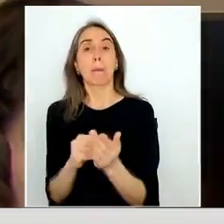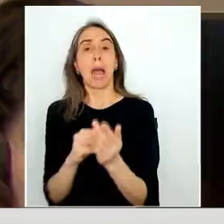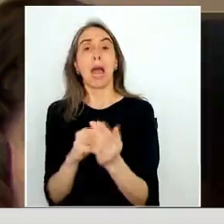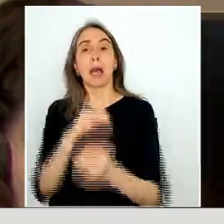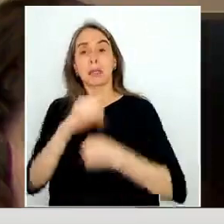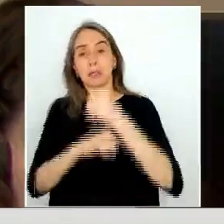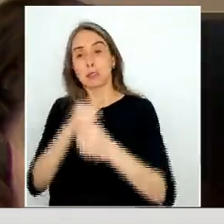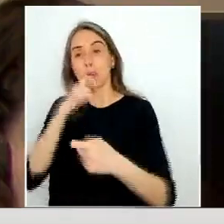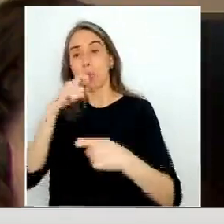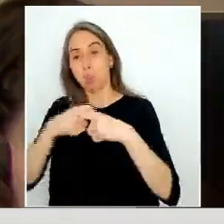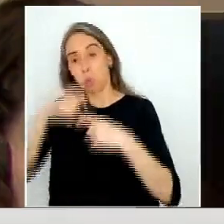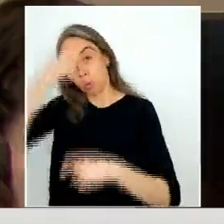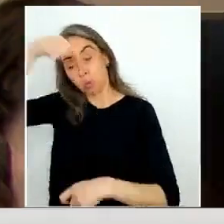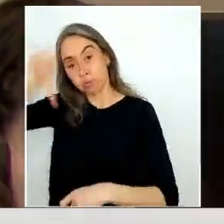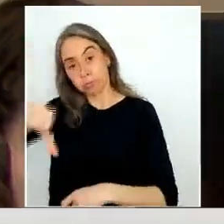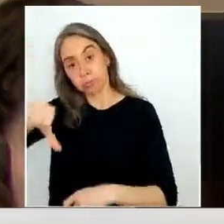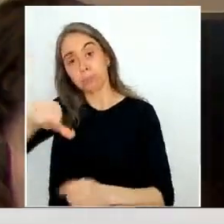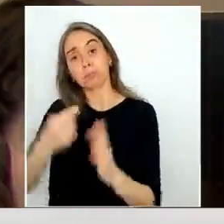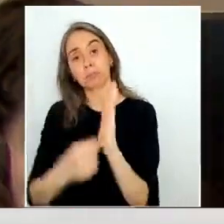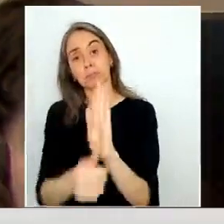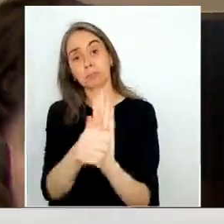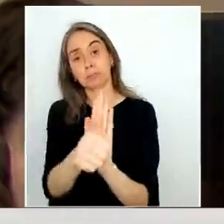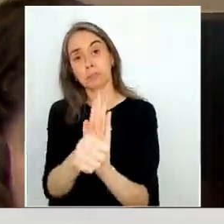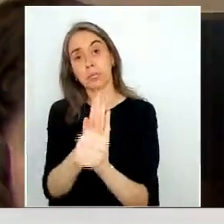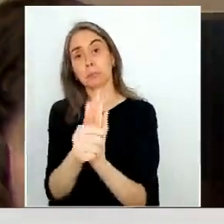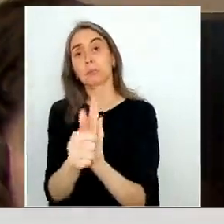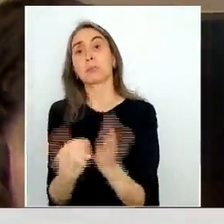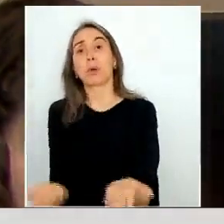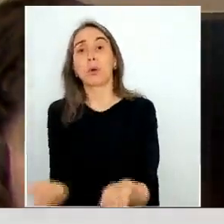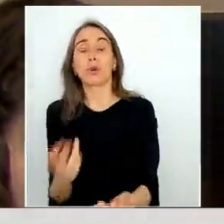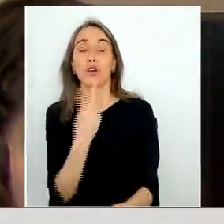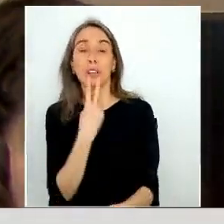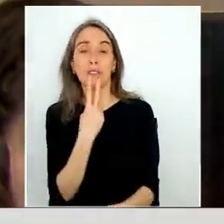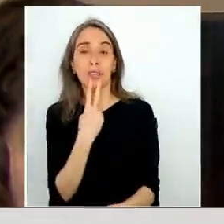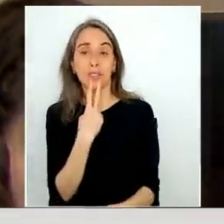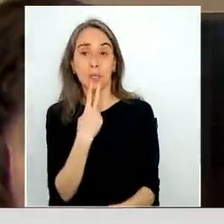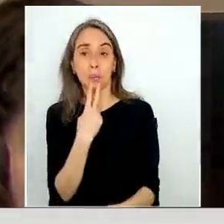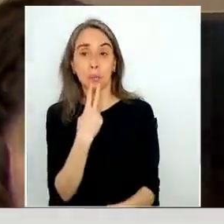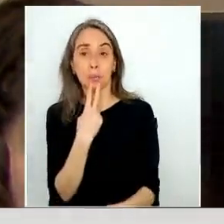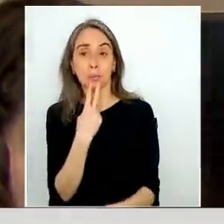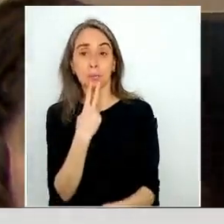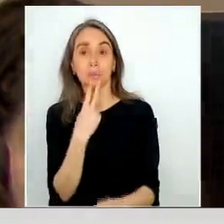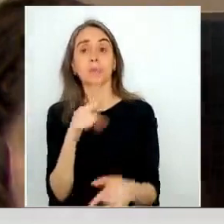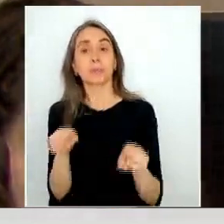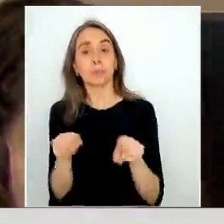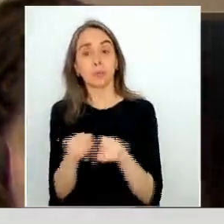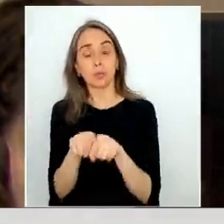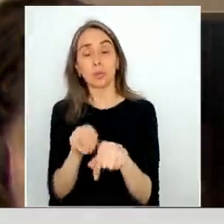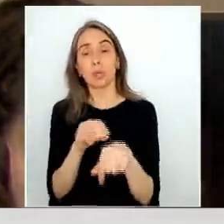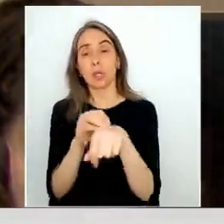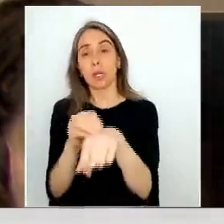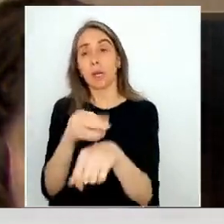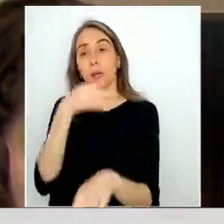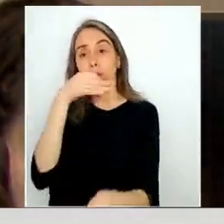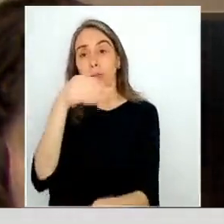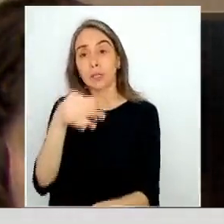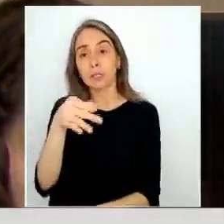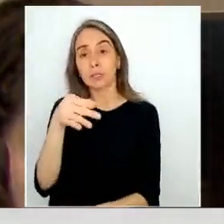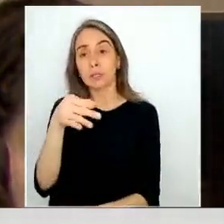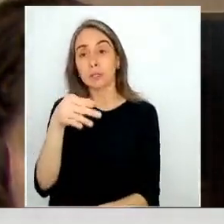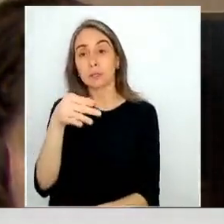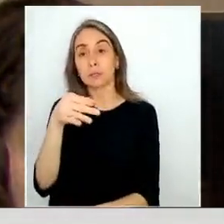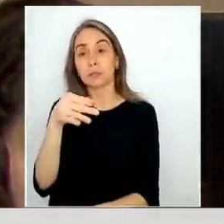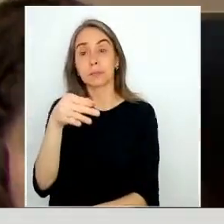la línea correcta respecto a lo que estamos viviendo no obstante hay que hacer presente respecto a lo que se ha